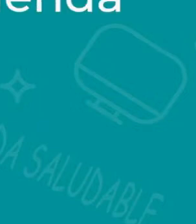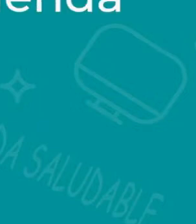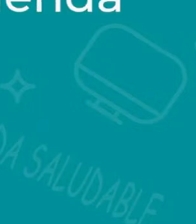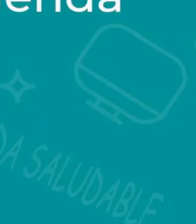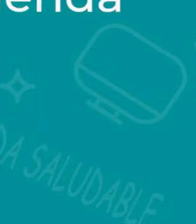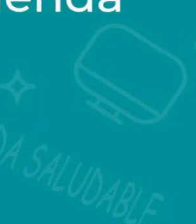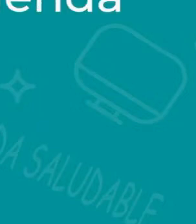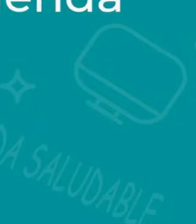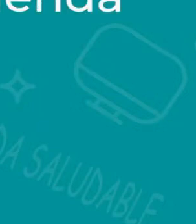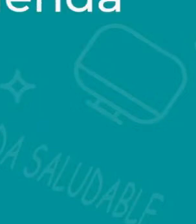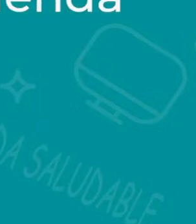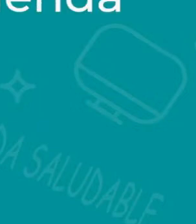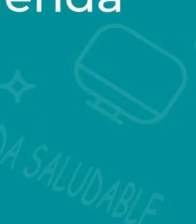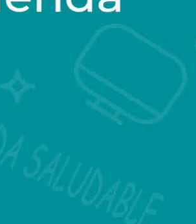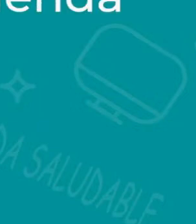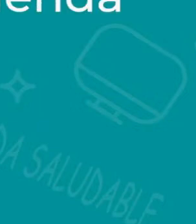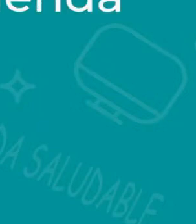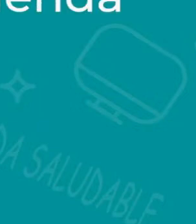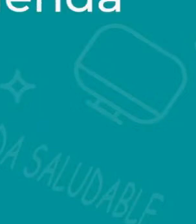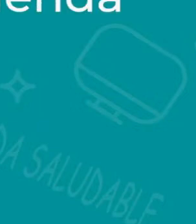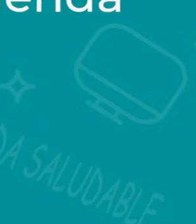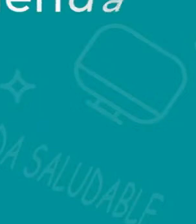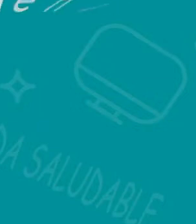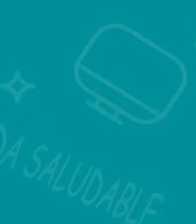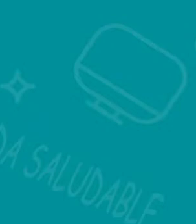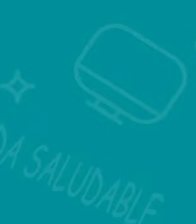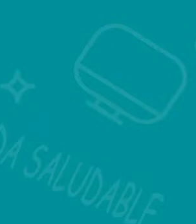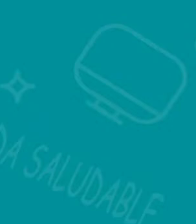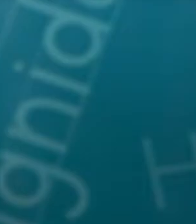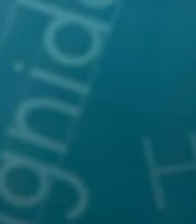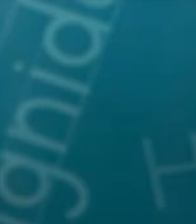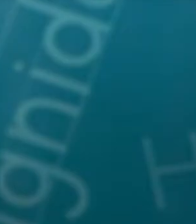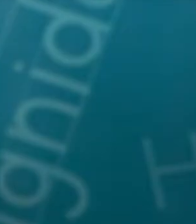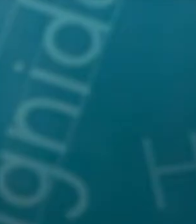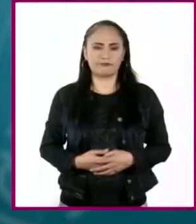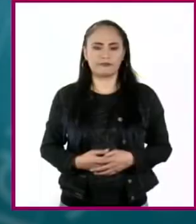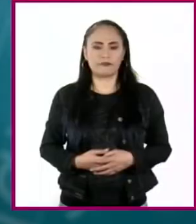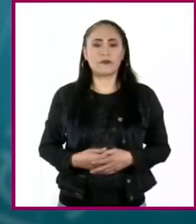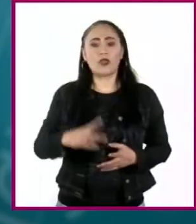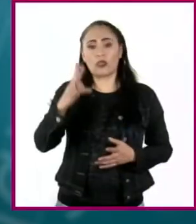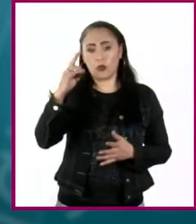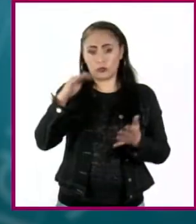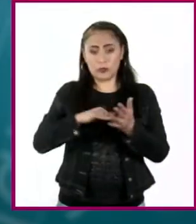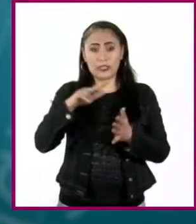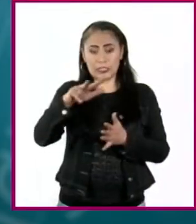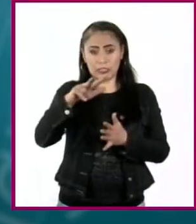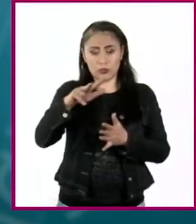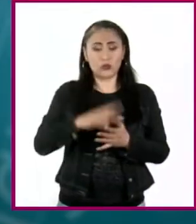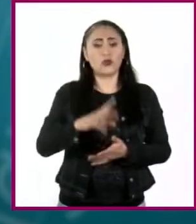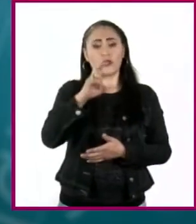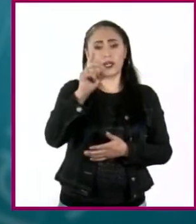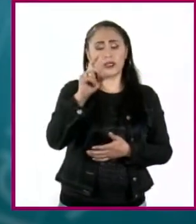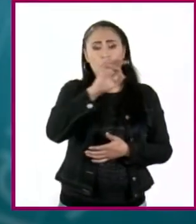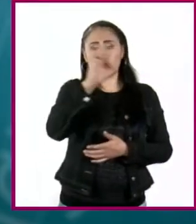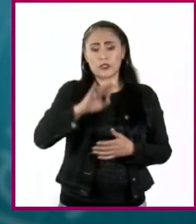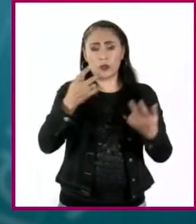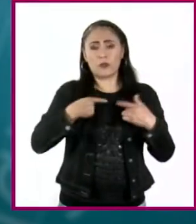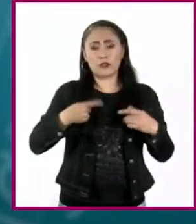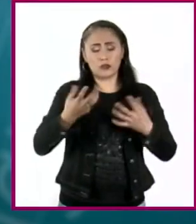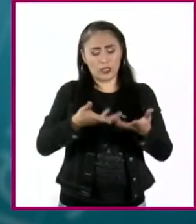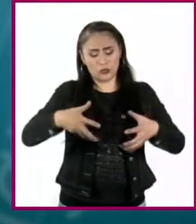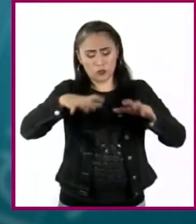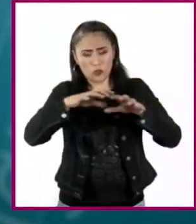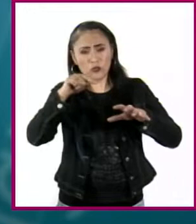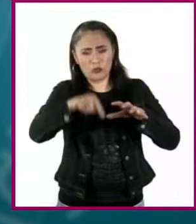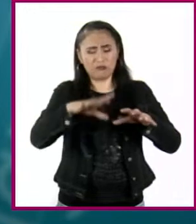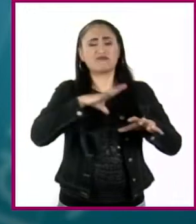servicios básicos en la vivienda y acceso a la alimentación. En 2018, casi el 30% de la población se